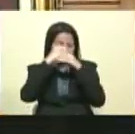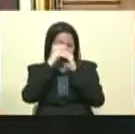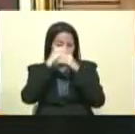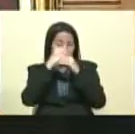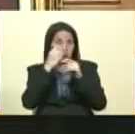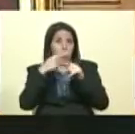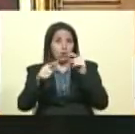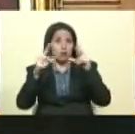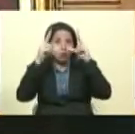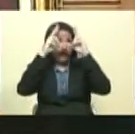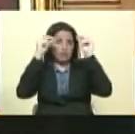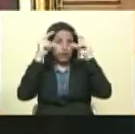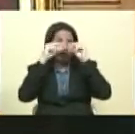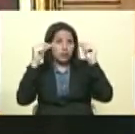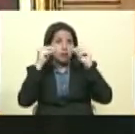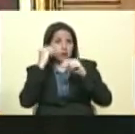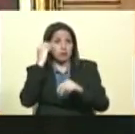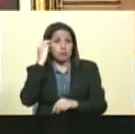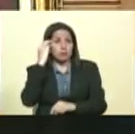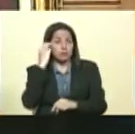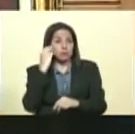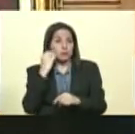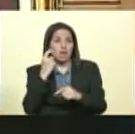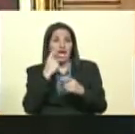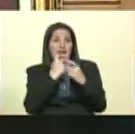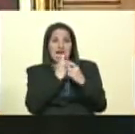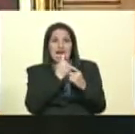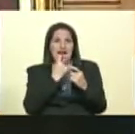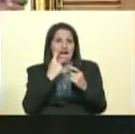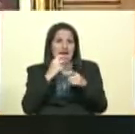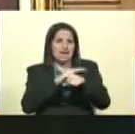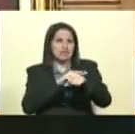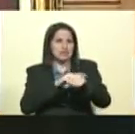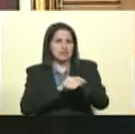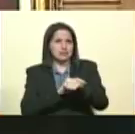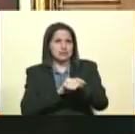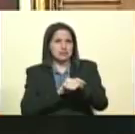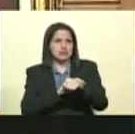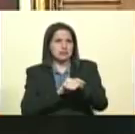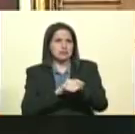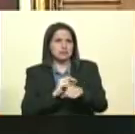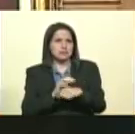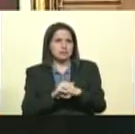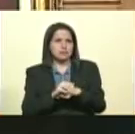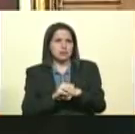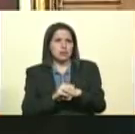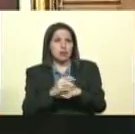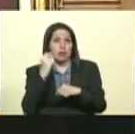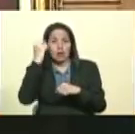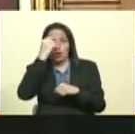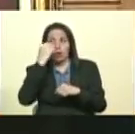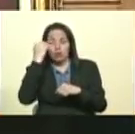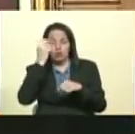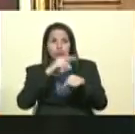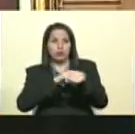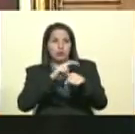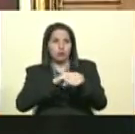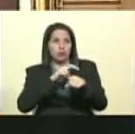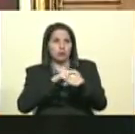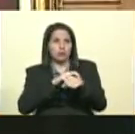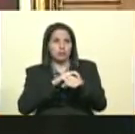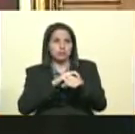del enfermero, la enfermera, la odontóloga, el odontólogo, el oftalmólogo,